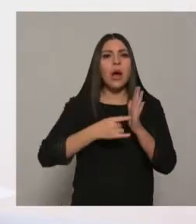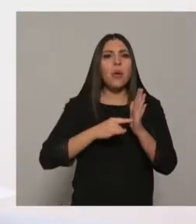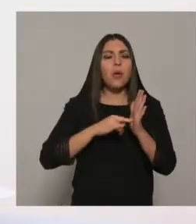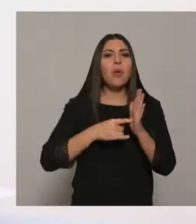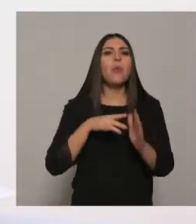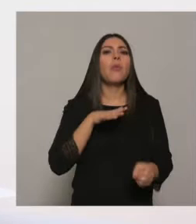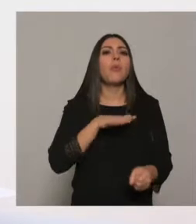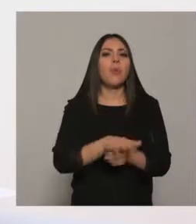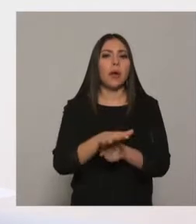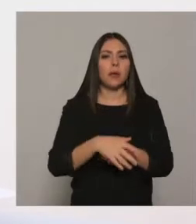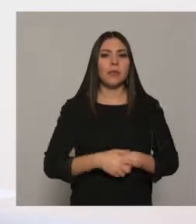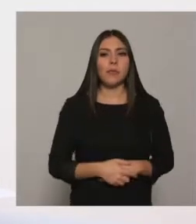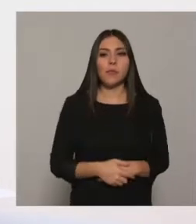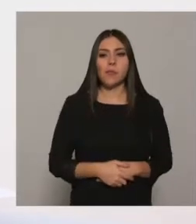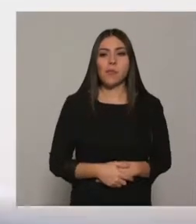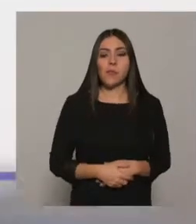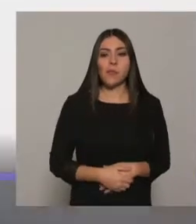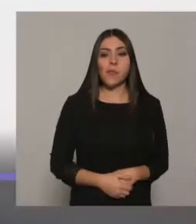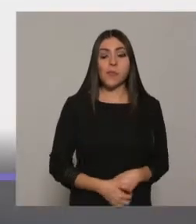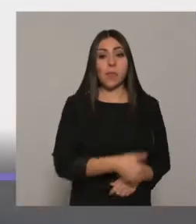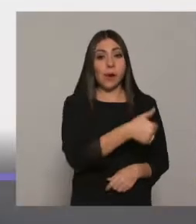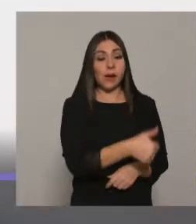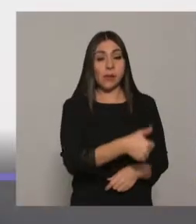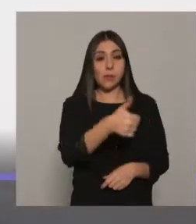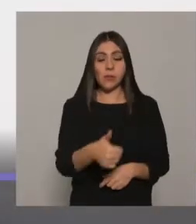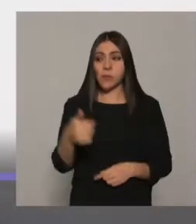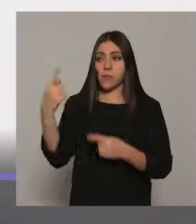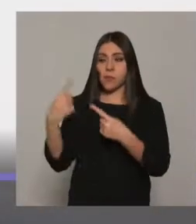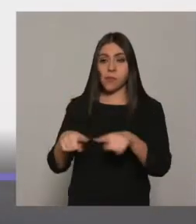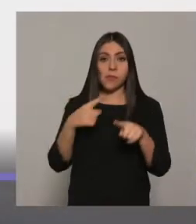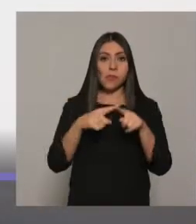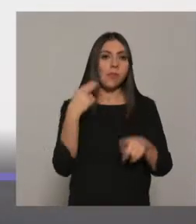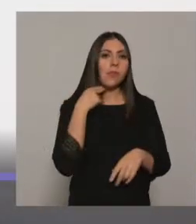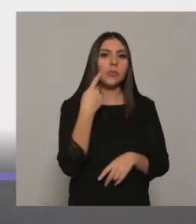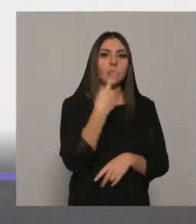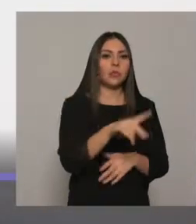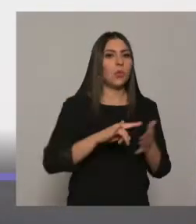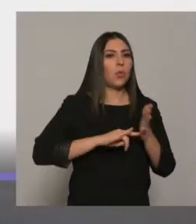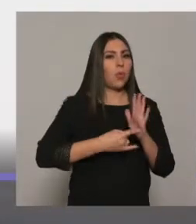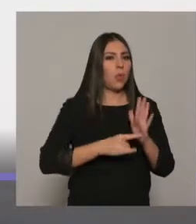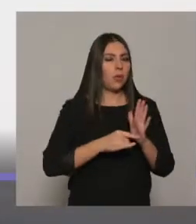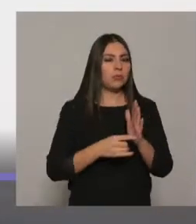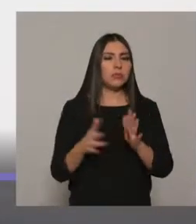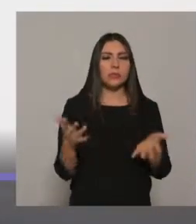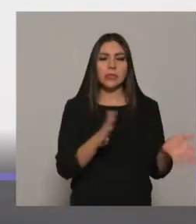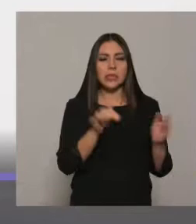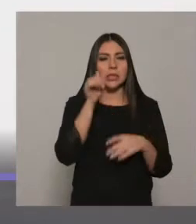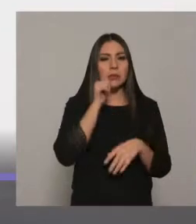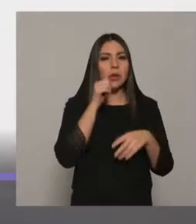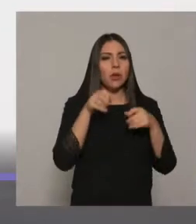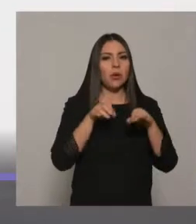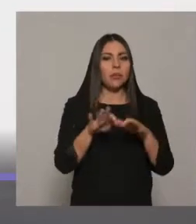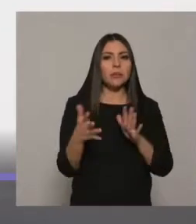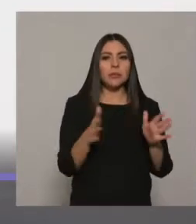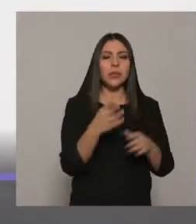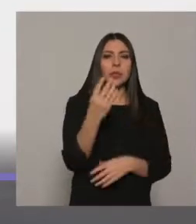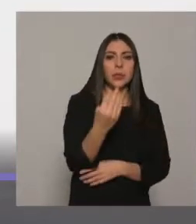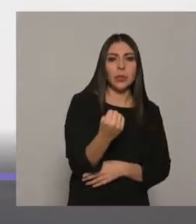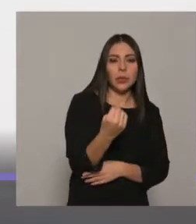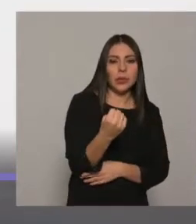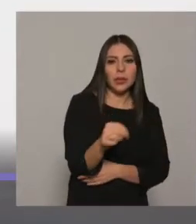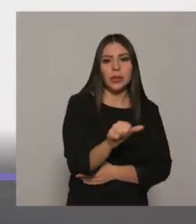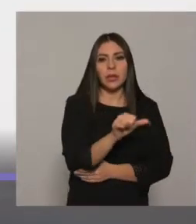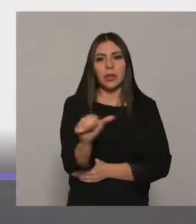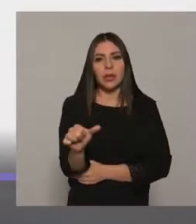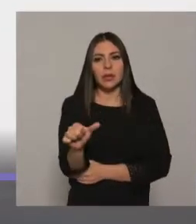notaría, Mariana, tiene su propio horario. Normalmente tenemos horarios de oficina, que son de 9